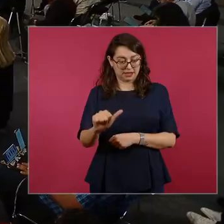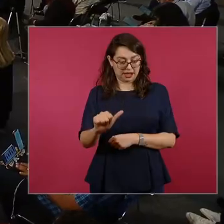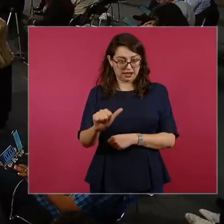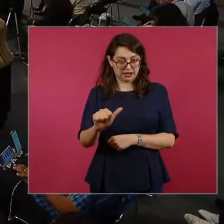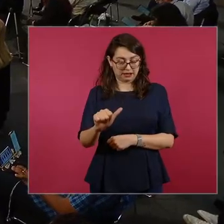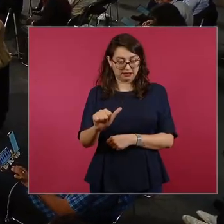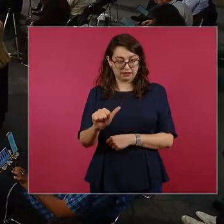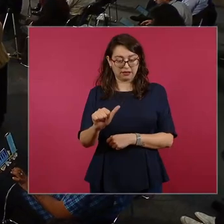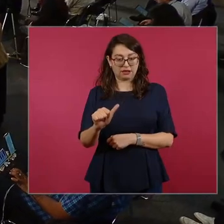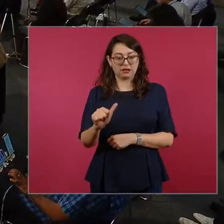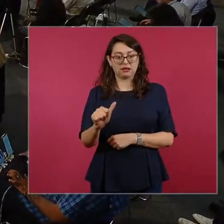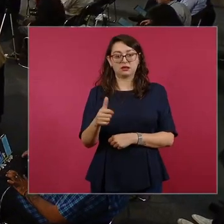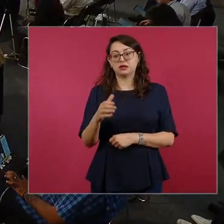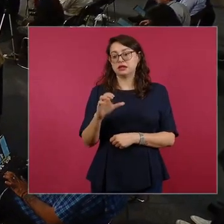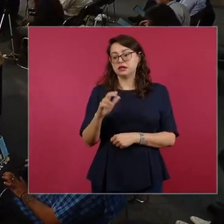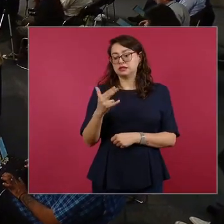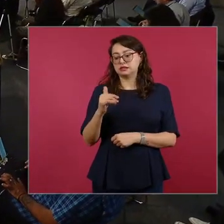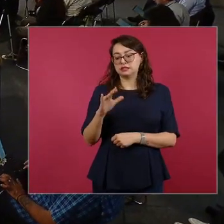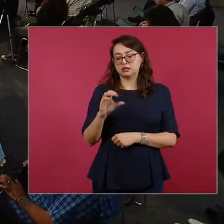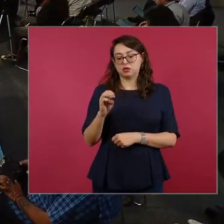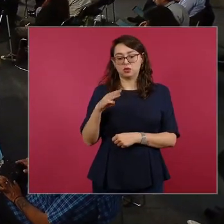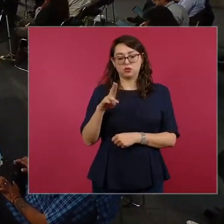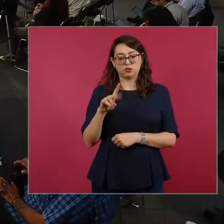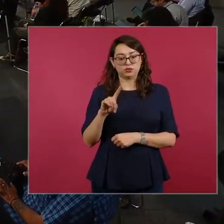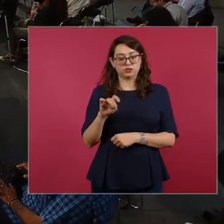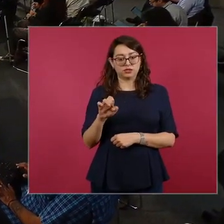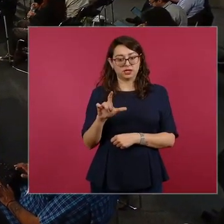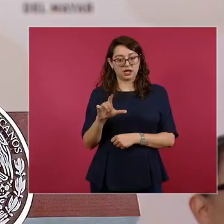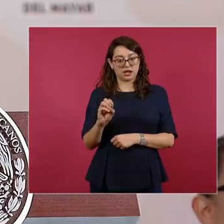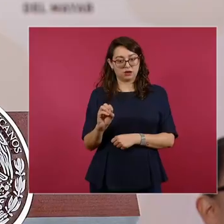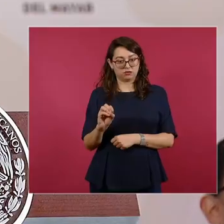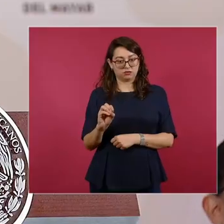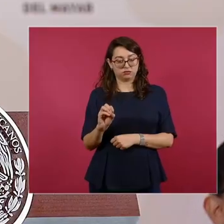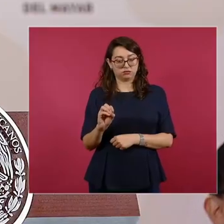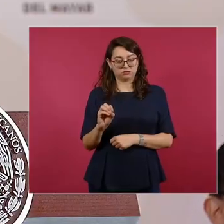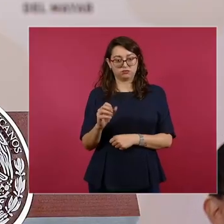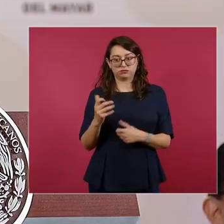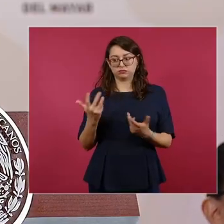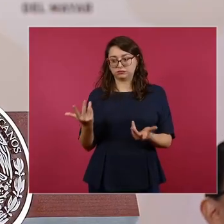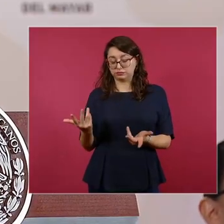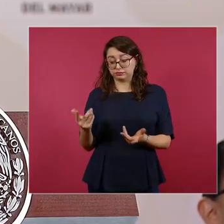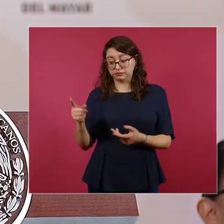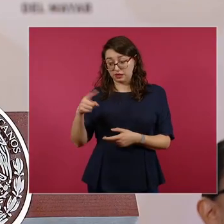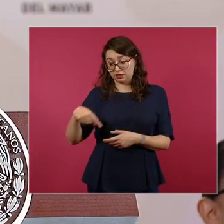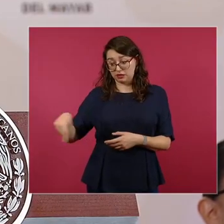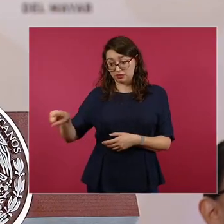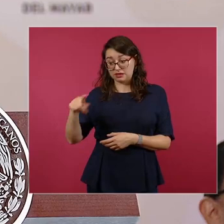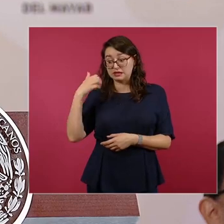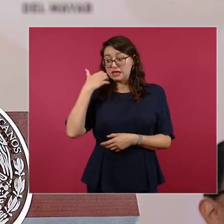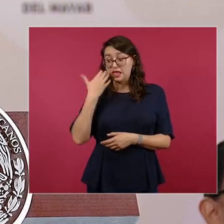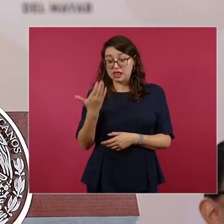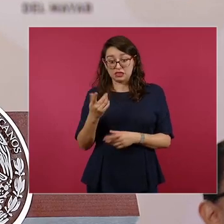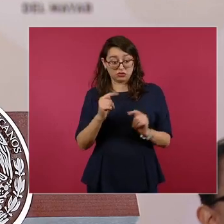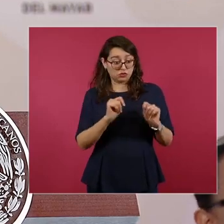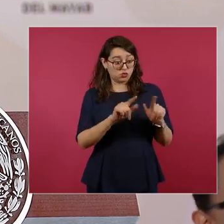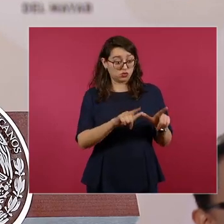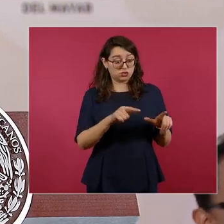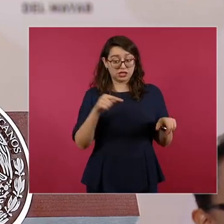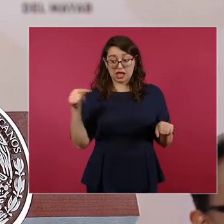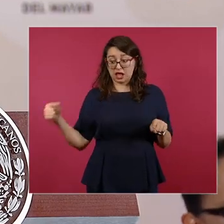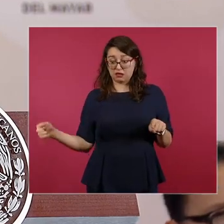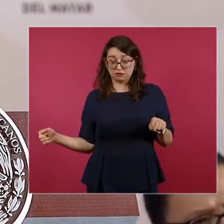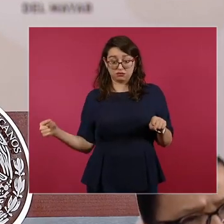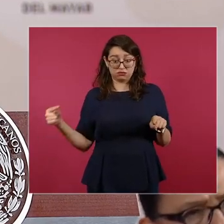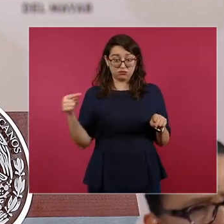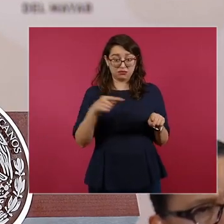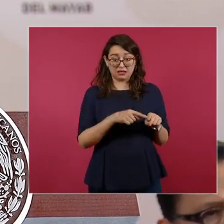Chico Muselo para ir a Tuxtla tienen